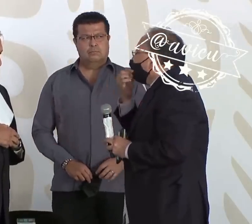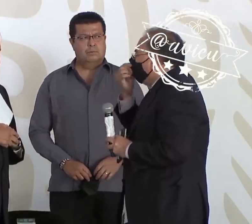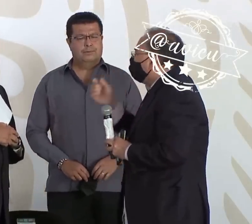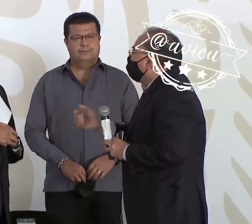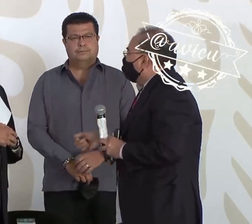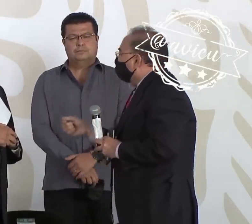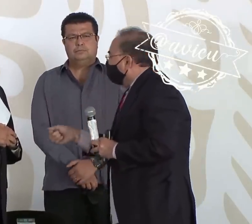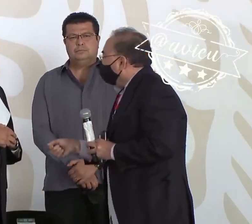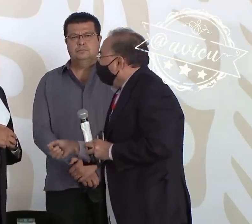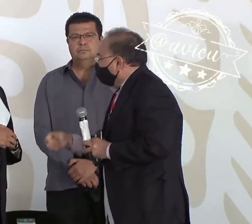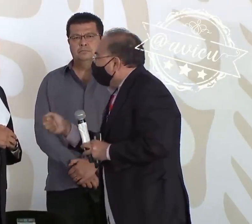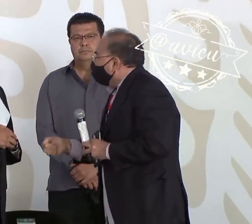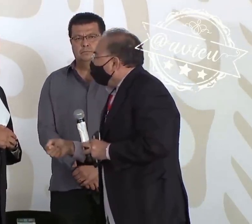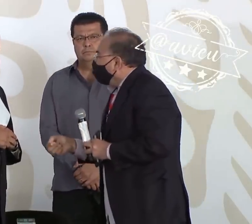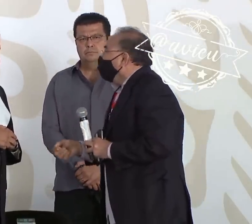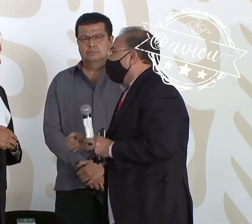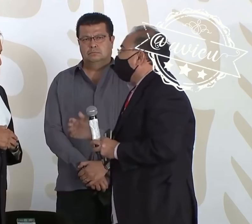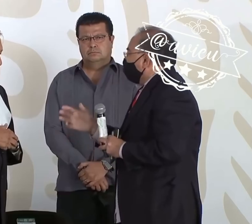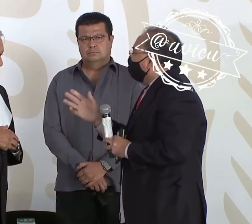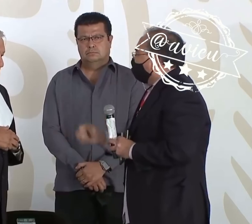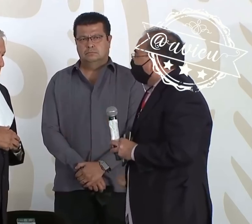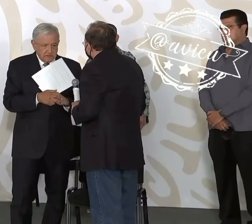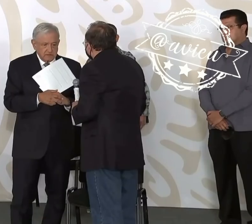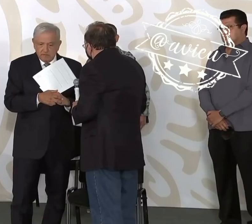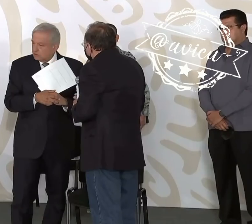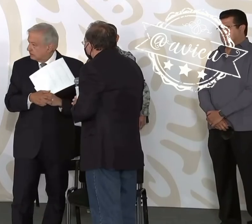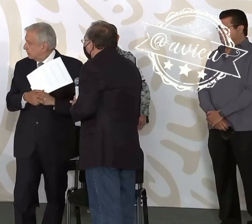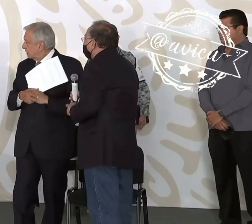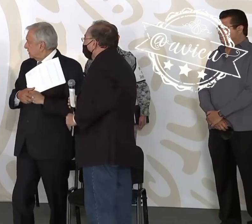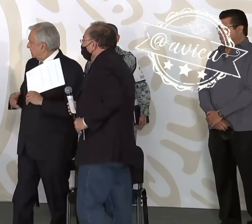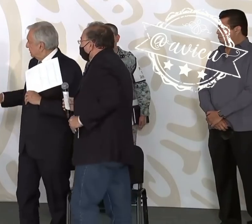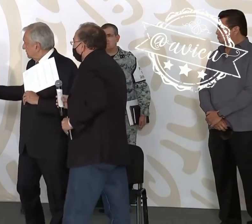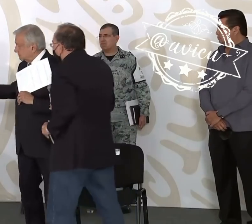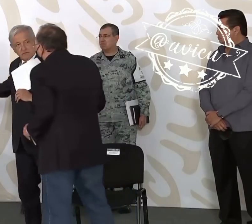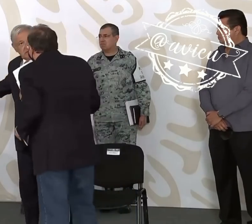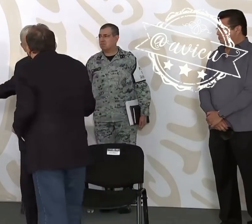me hagan justicia, yo creo en López Obrador, en su gobierno, y creo que hay una posibilidad. Sí, acuerdo.